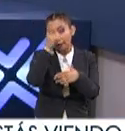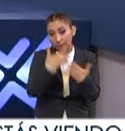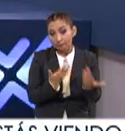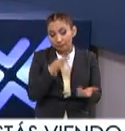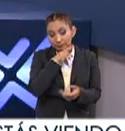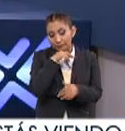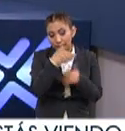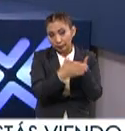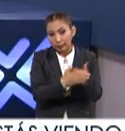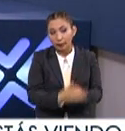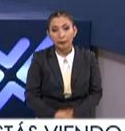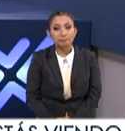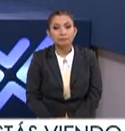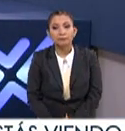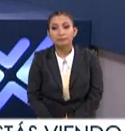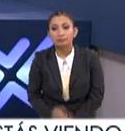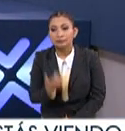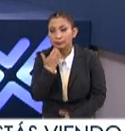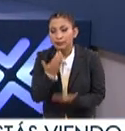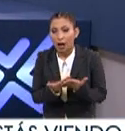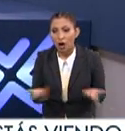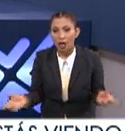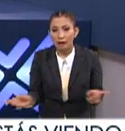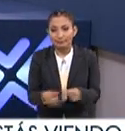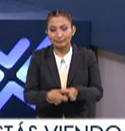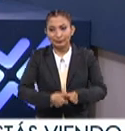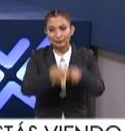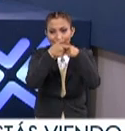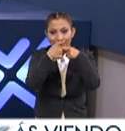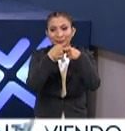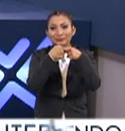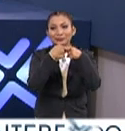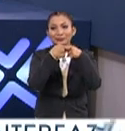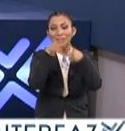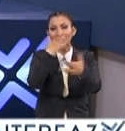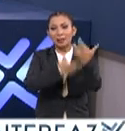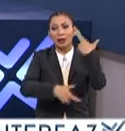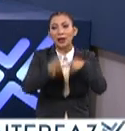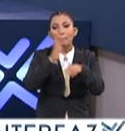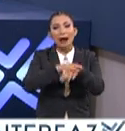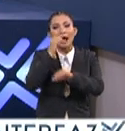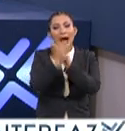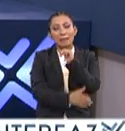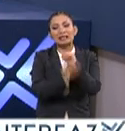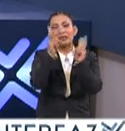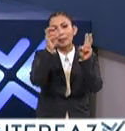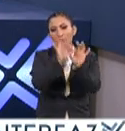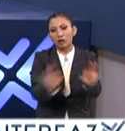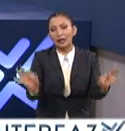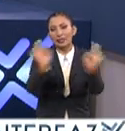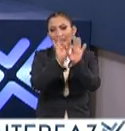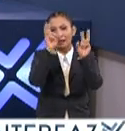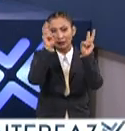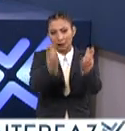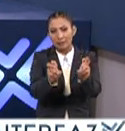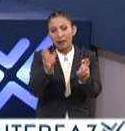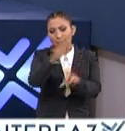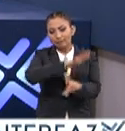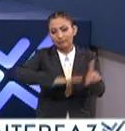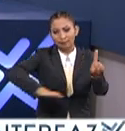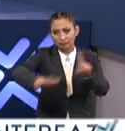pongamos al corriente pronto. Muy bien, si nos lo permite, vamos a hacer una breve pausa, doctor, y regresamos para concluir sobre este importante tema en este